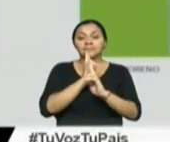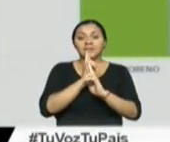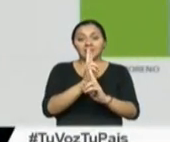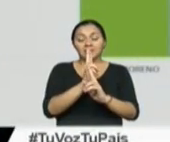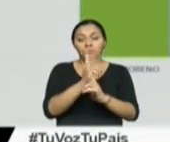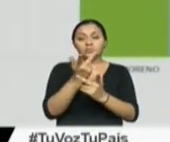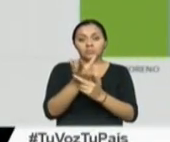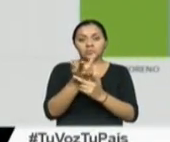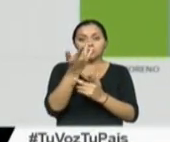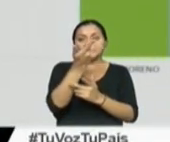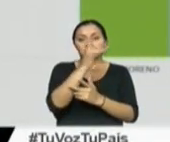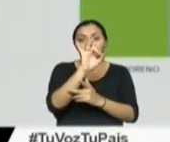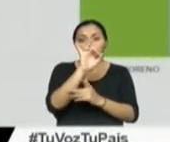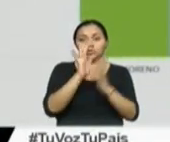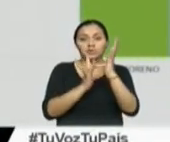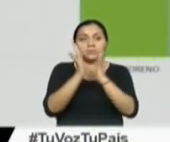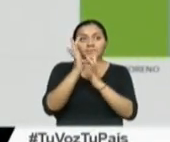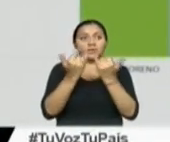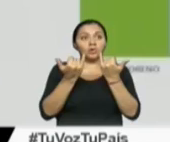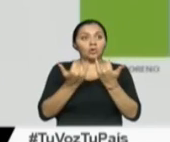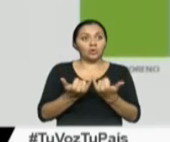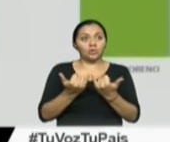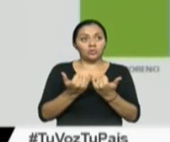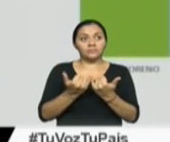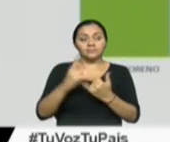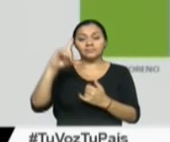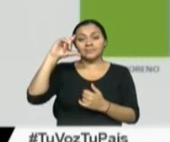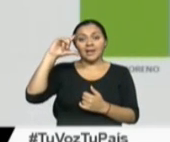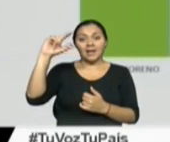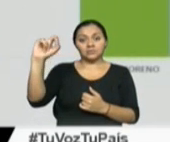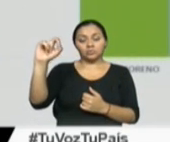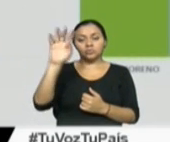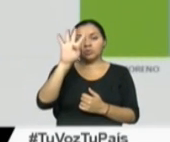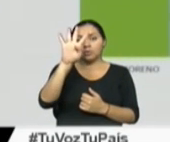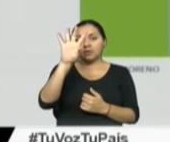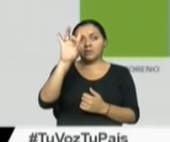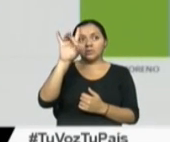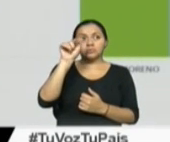Resultados del 18 de abril. Guillermo Lasso,